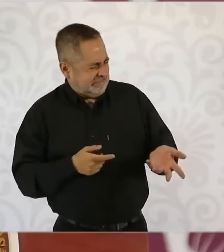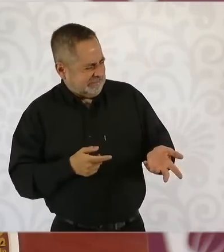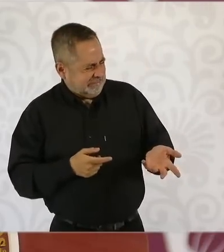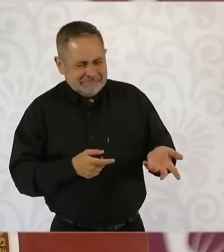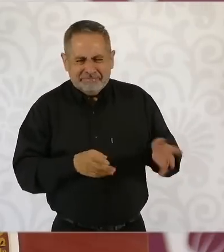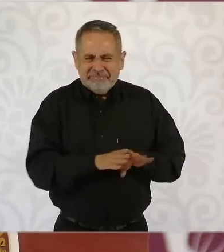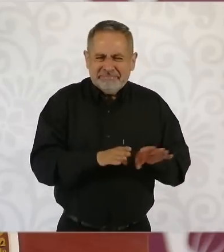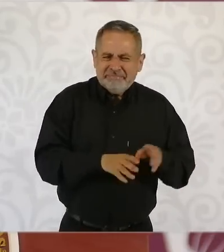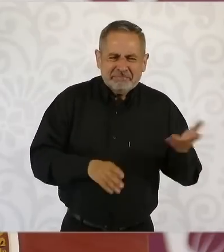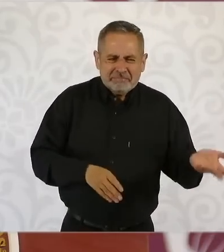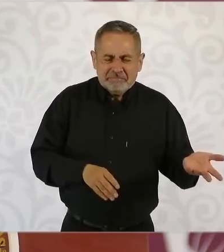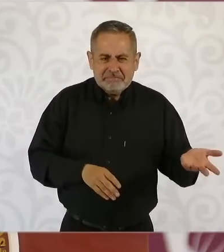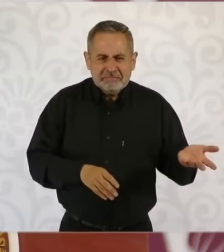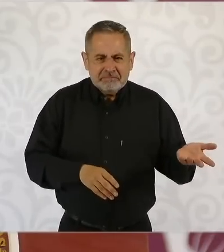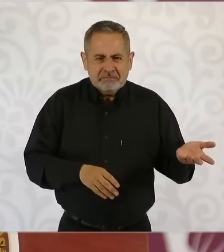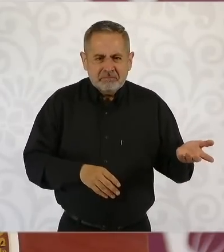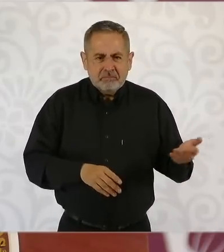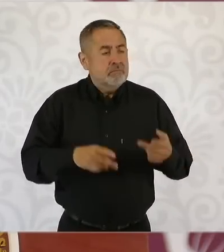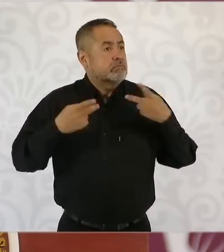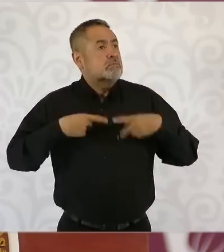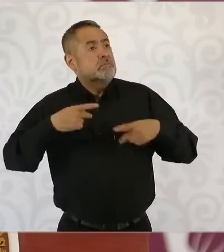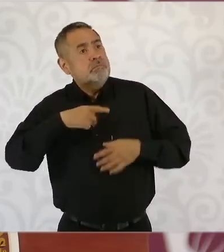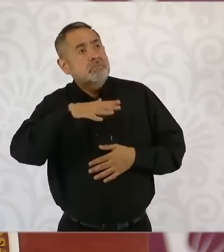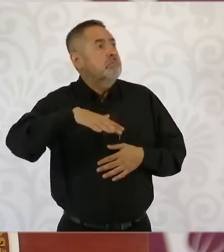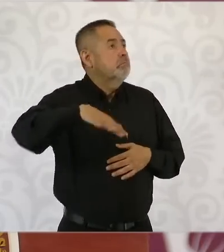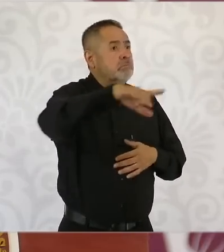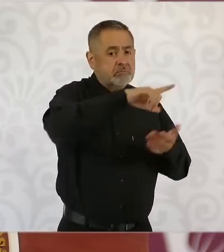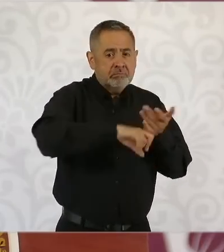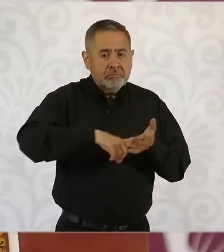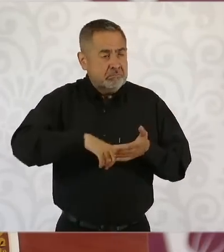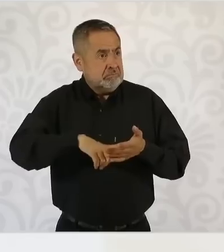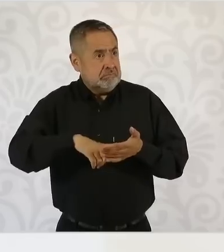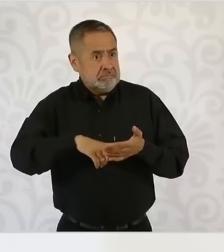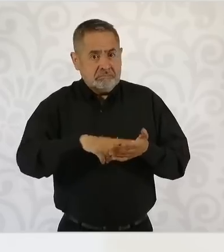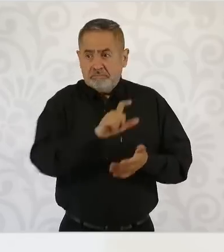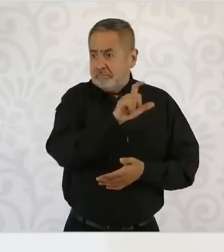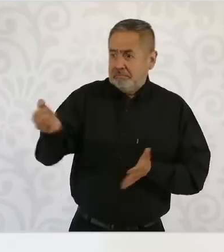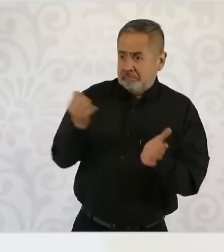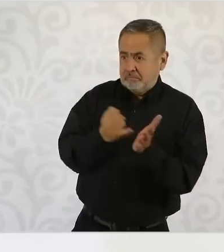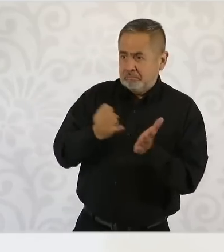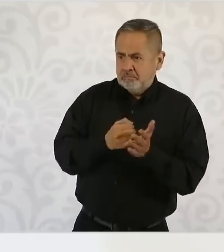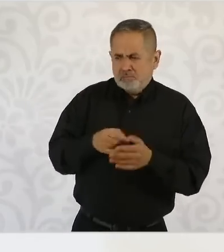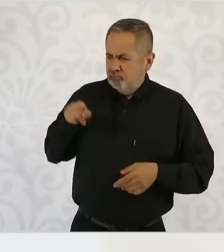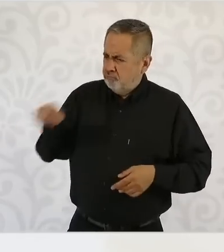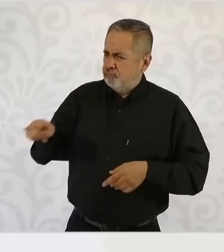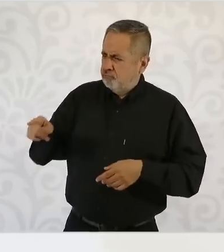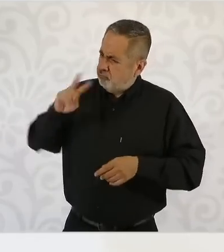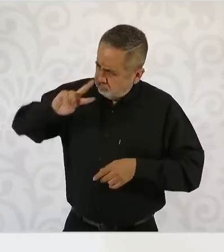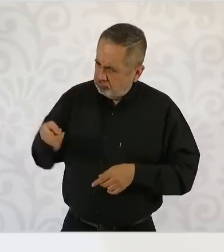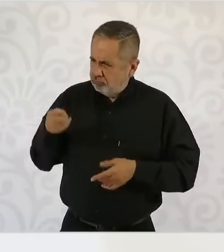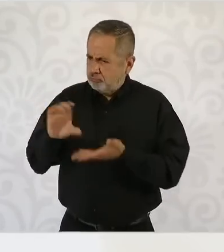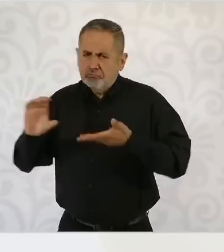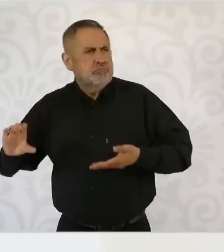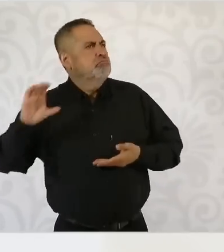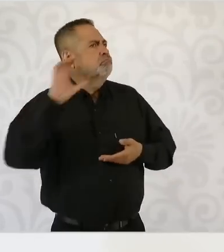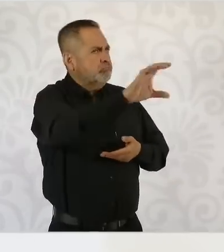que grandes contribuyentes, el fisco les regrese intereses de lo que según esto pagaron